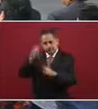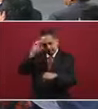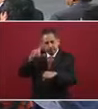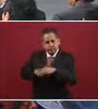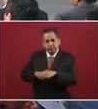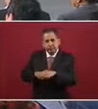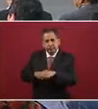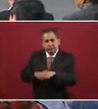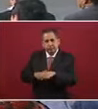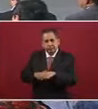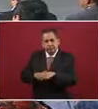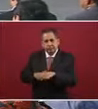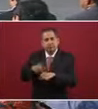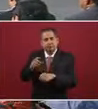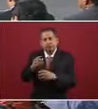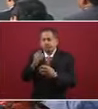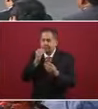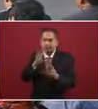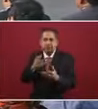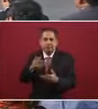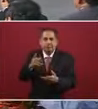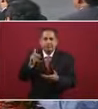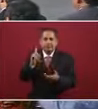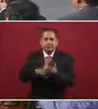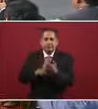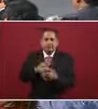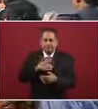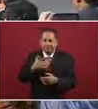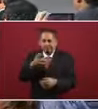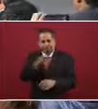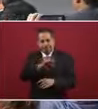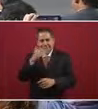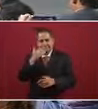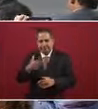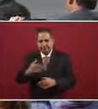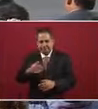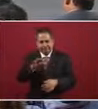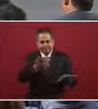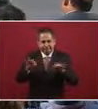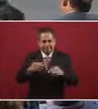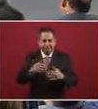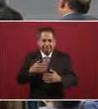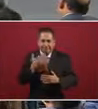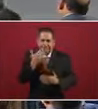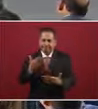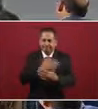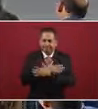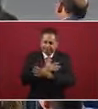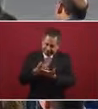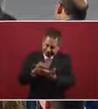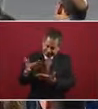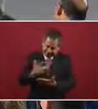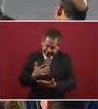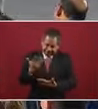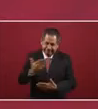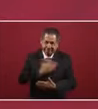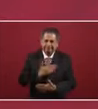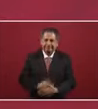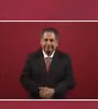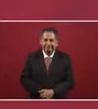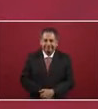Cultura y de verdad que ha elegido usted un gran gabinete. Gracias, señor